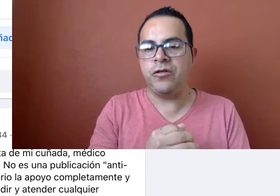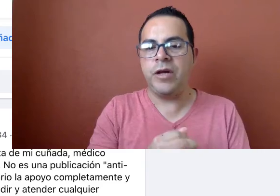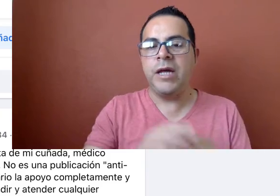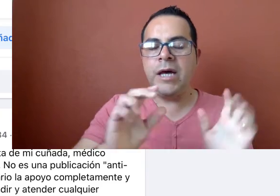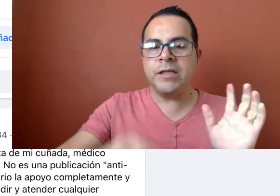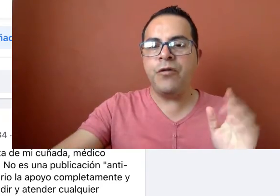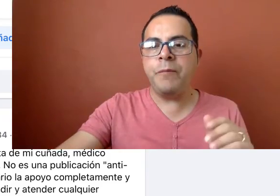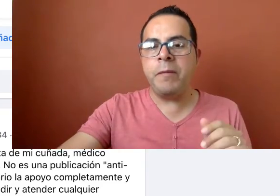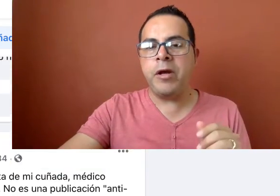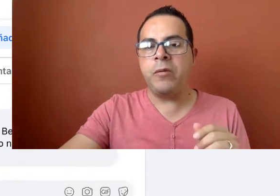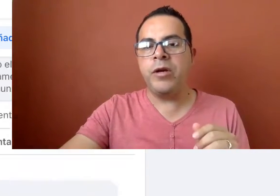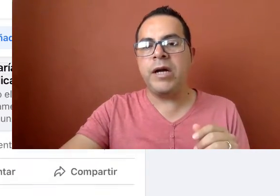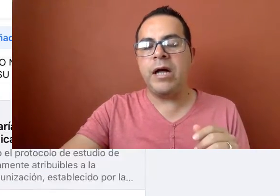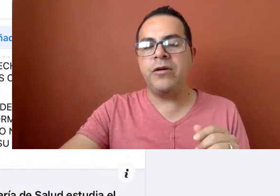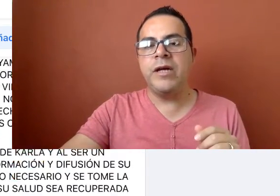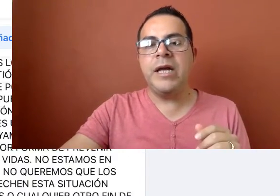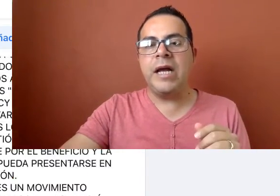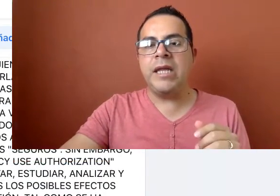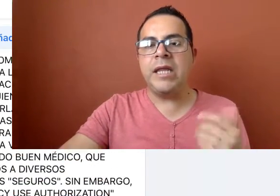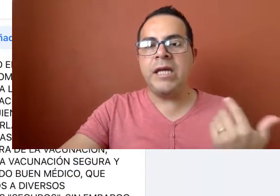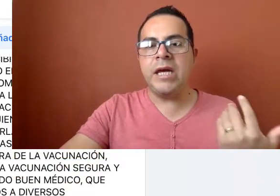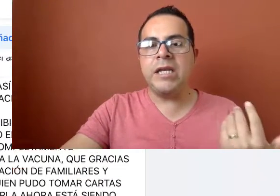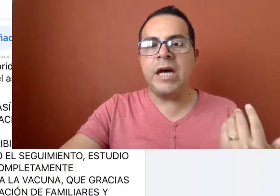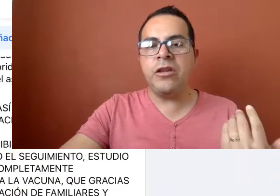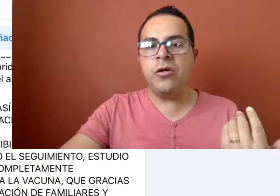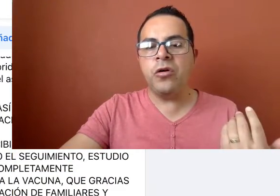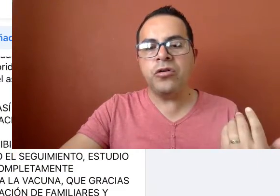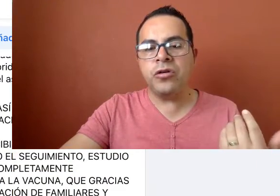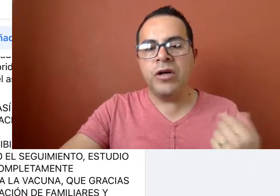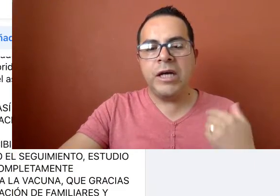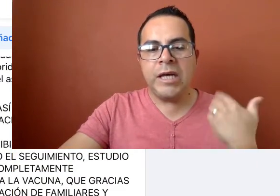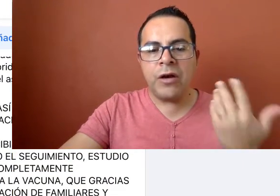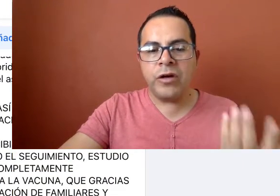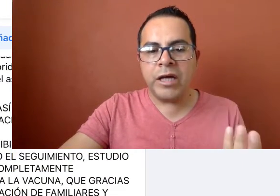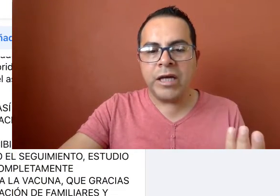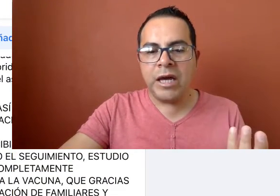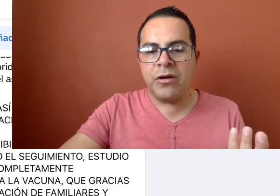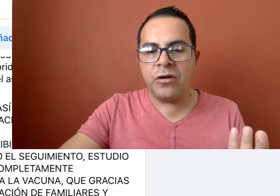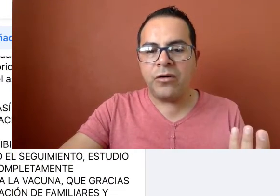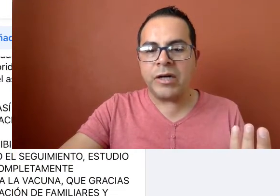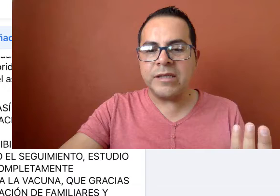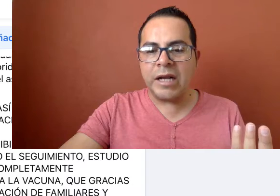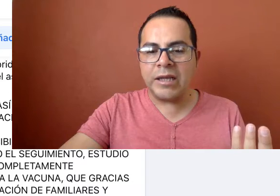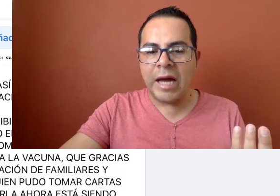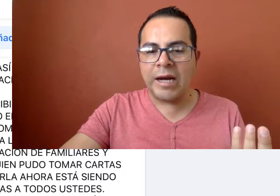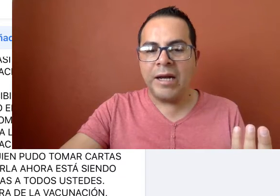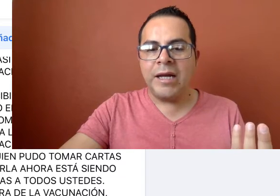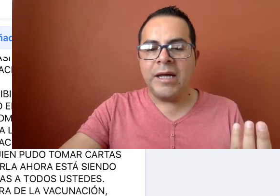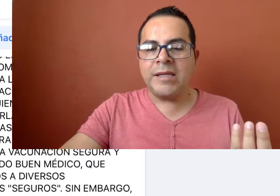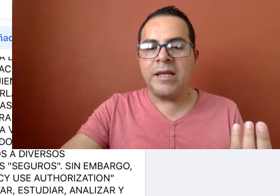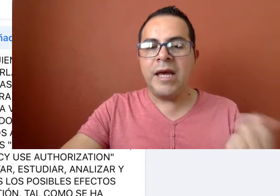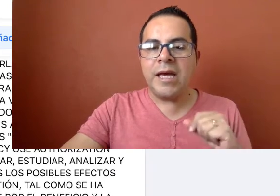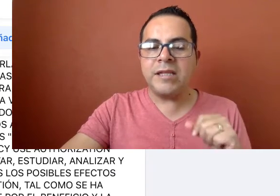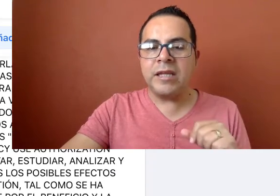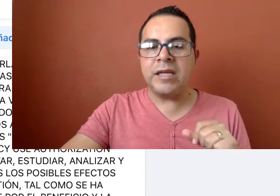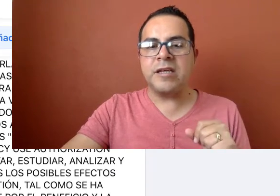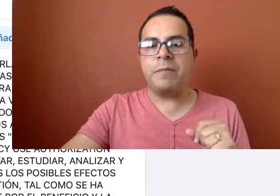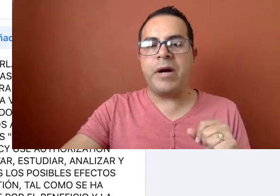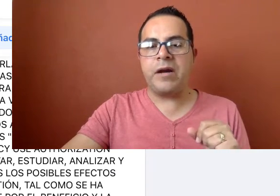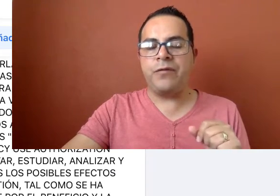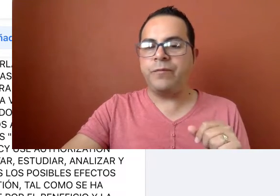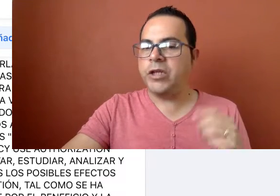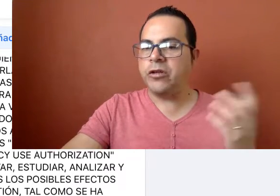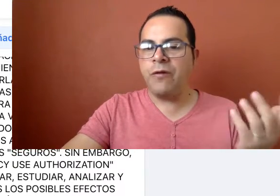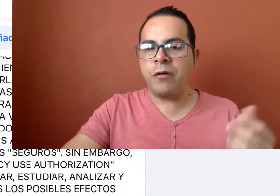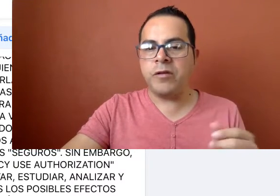de atención. Ese fue el primer comunicado. El día de ayer ya dio otro y algo que quiero resaltar es este